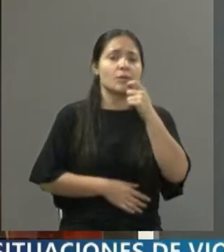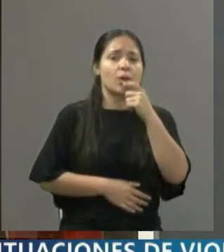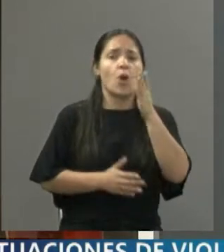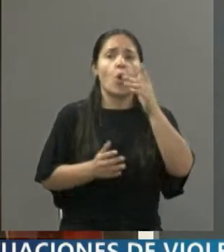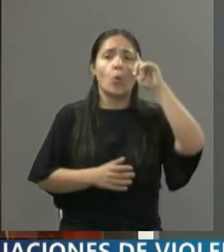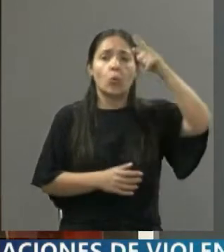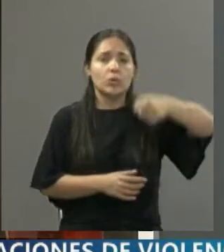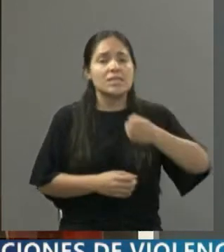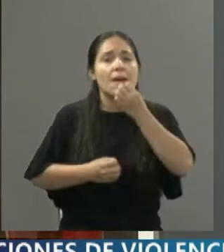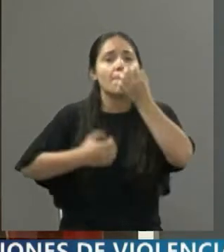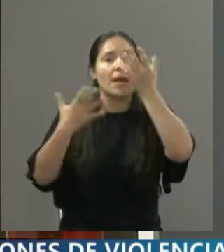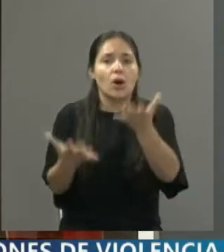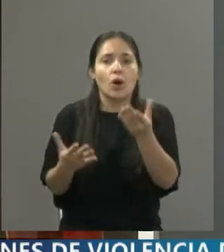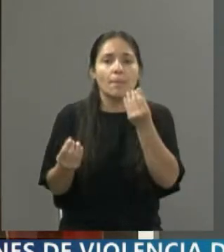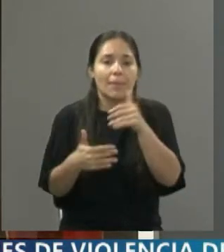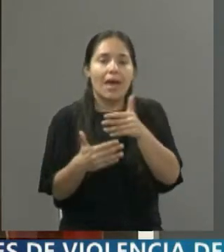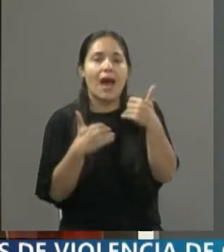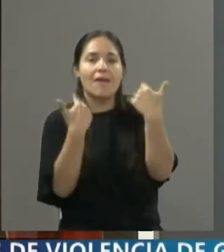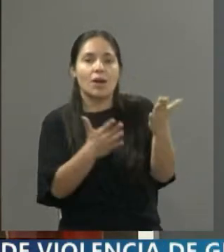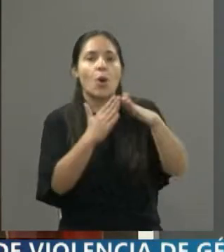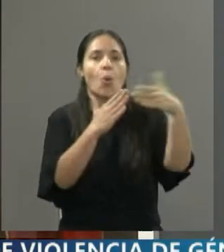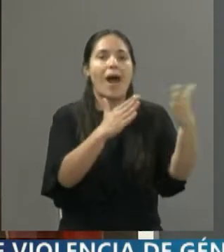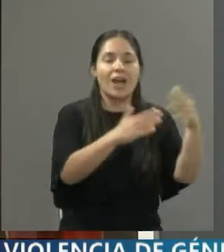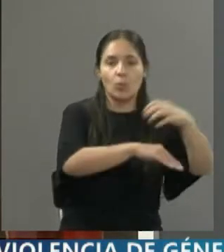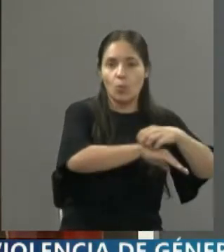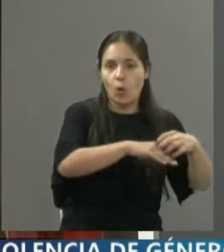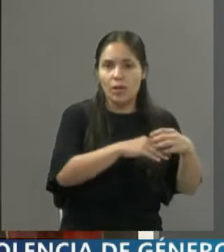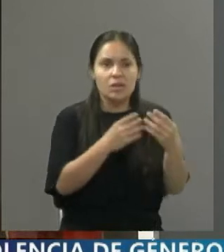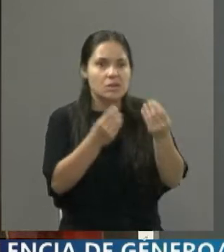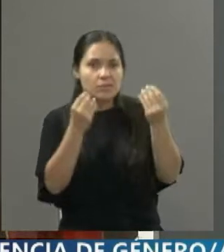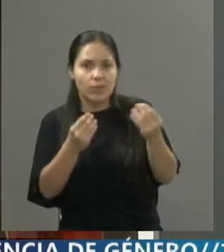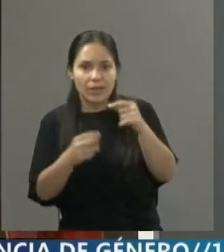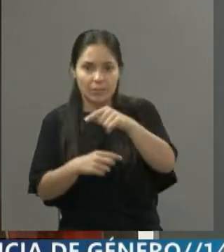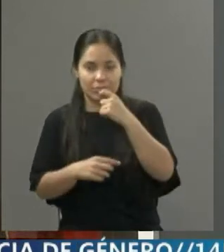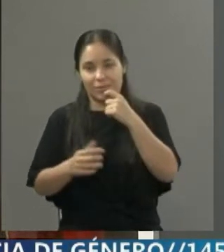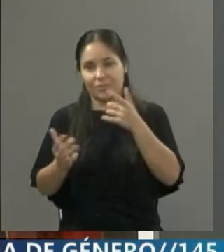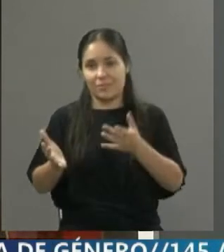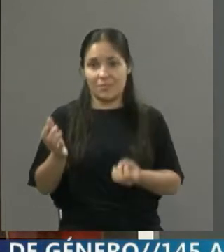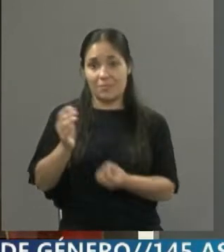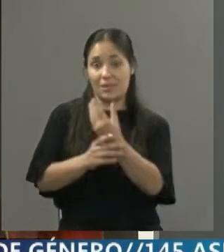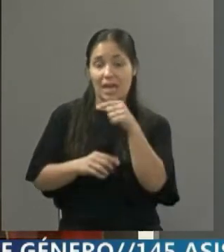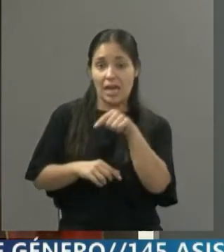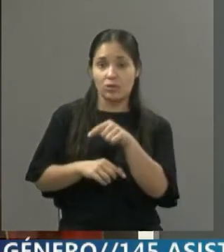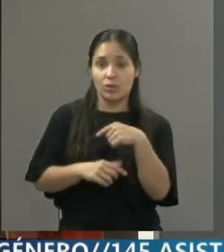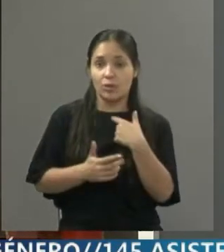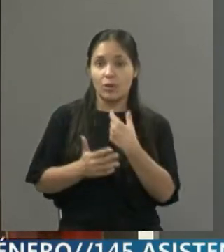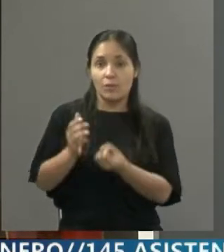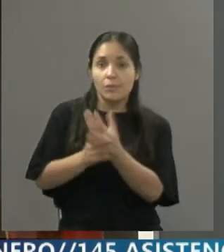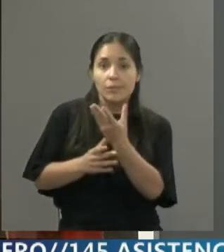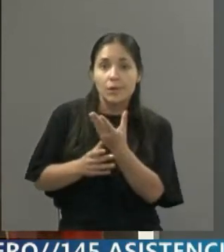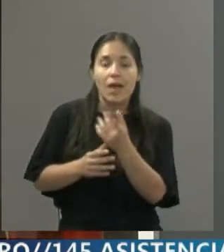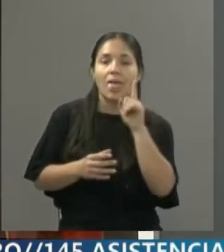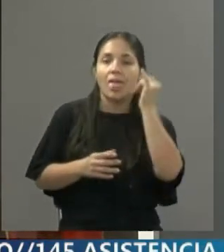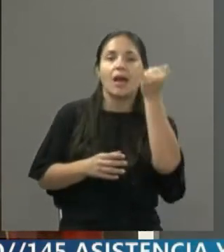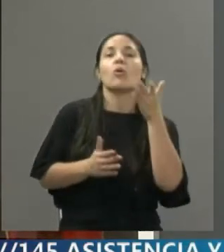en los barrios populares. ¿Por qué surge también la necesidad de crear esta red? Me imagino que está claro que hay una cuestión de falta de